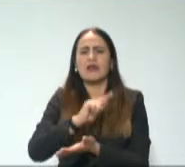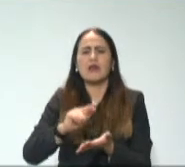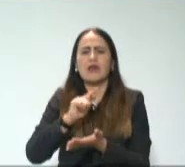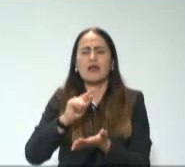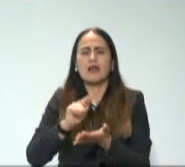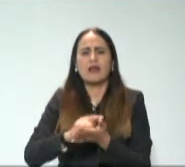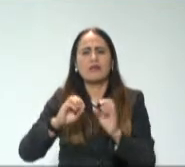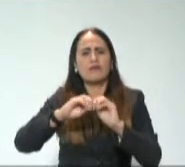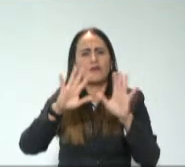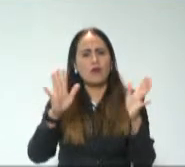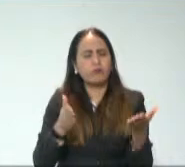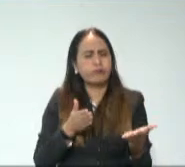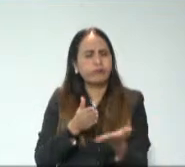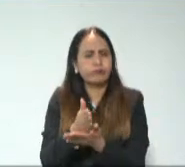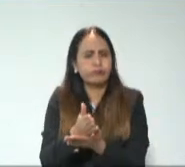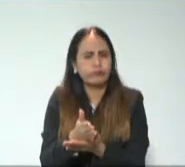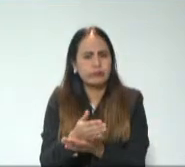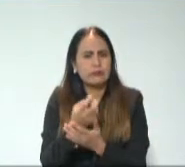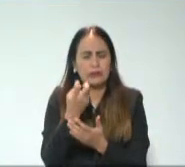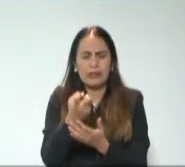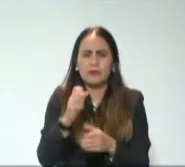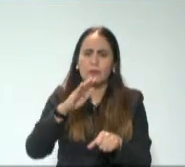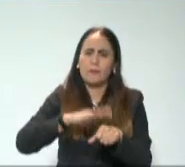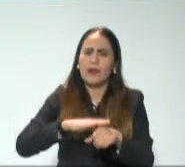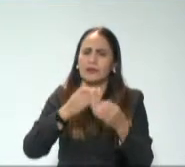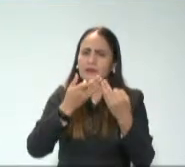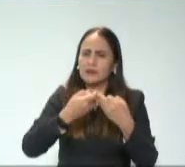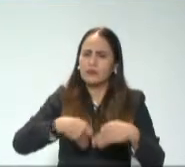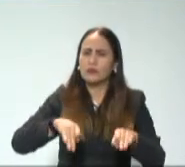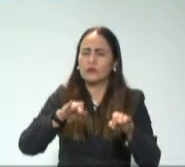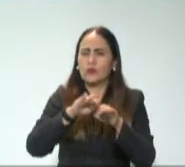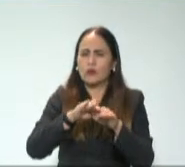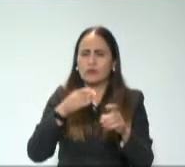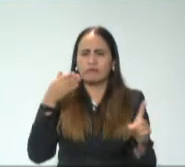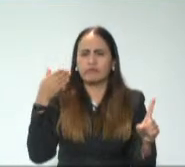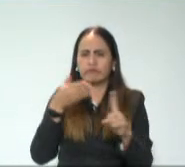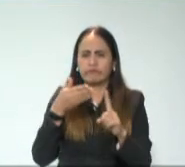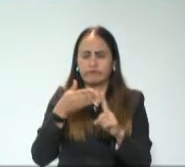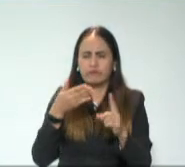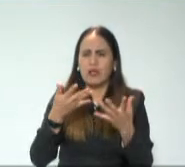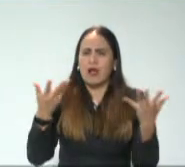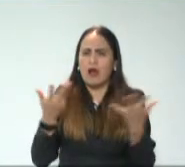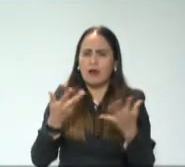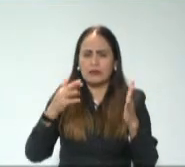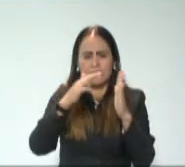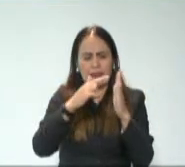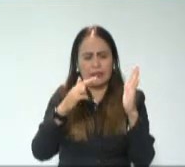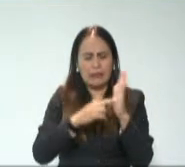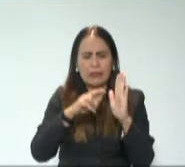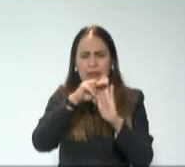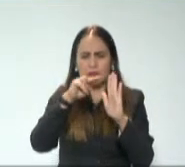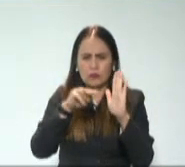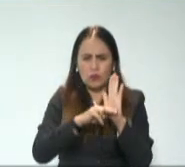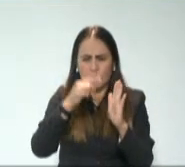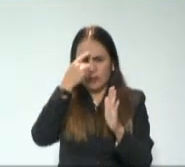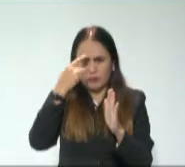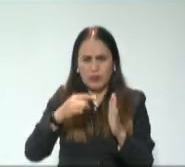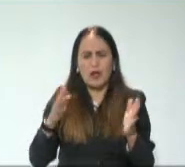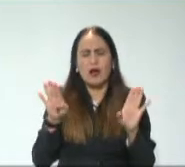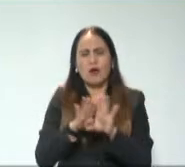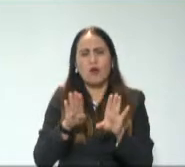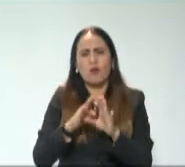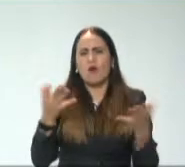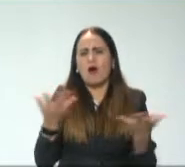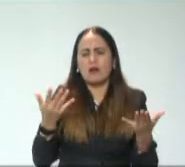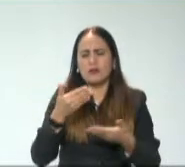marco de la materia por tanto tiene por objeto distribuir competencias establecer las bases mínimas de los procesos de